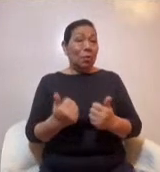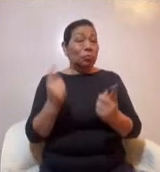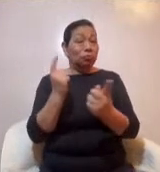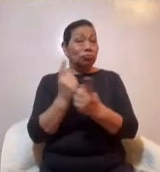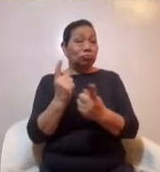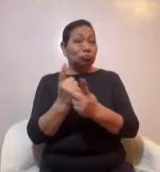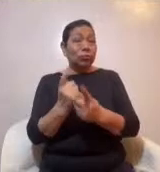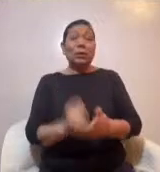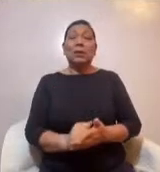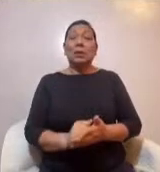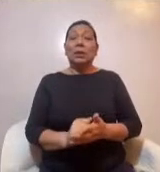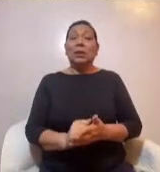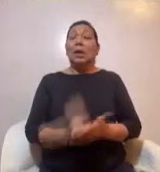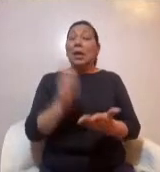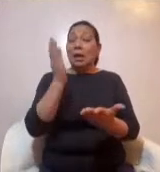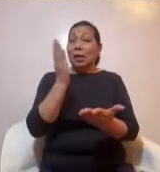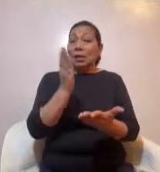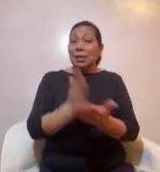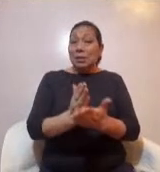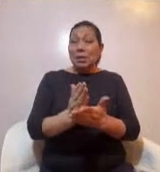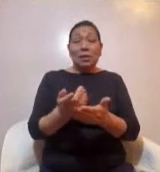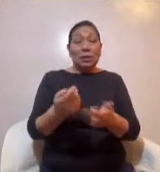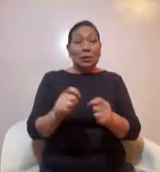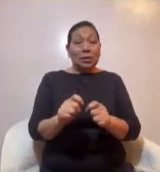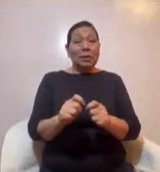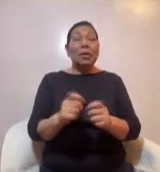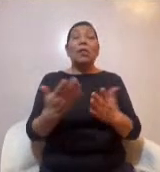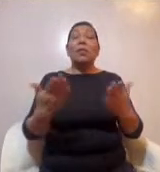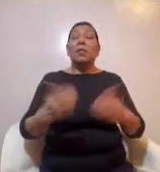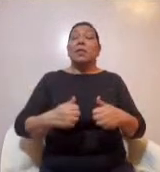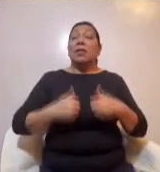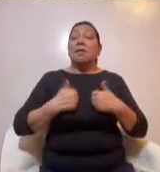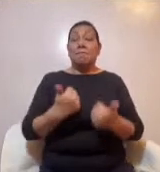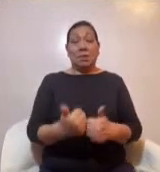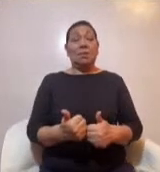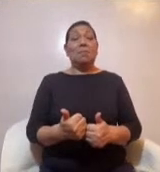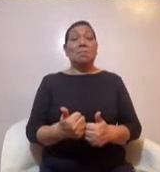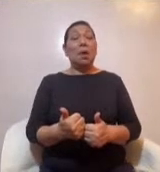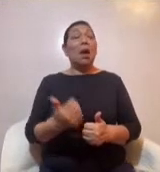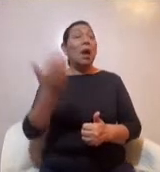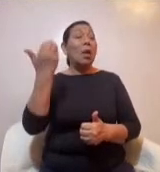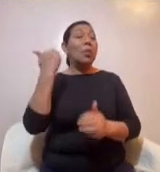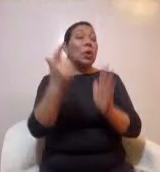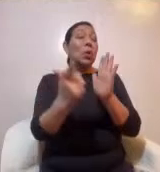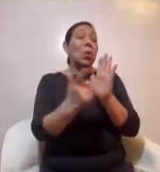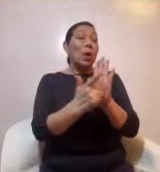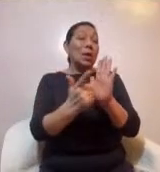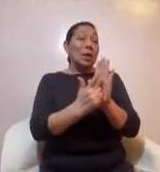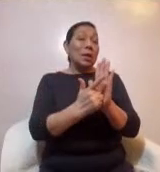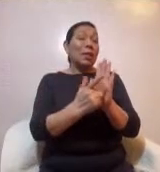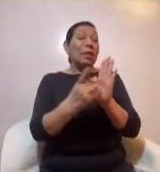residencia, encontrándose en curso en la sanción de cancelación de residencia prevista en la